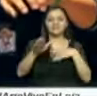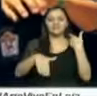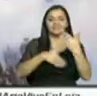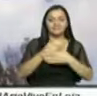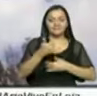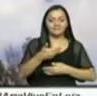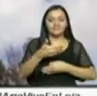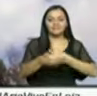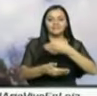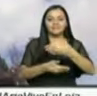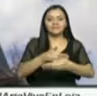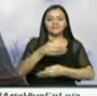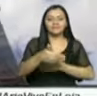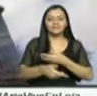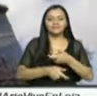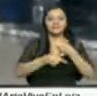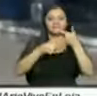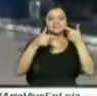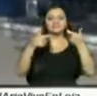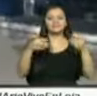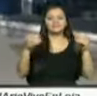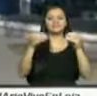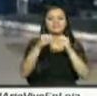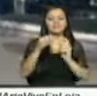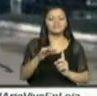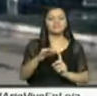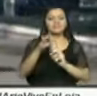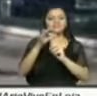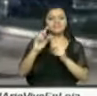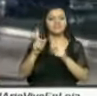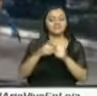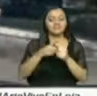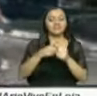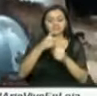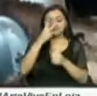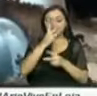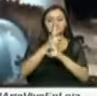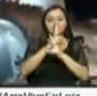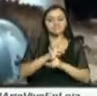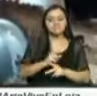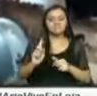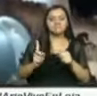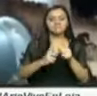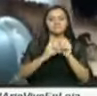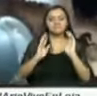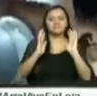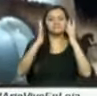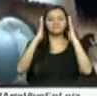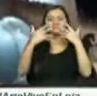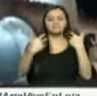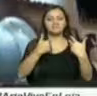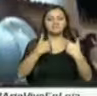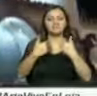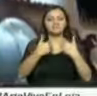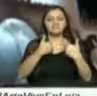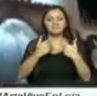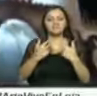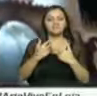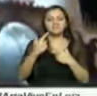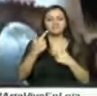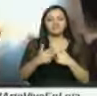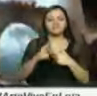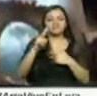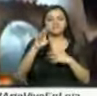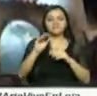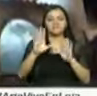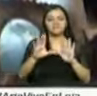pasos de un gigante. Es el primer Festival de Artes Vivas, Loja